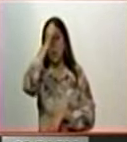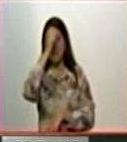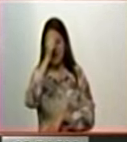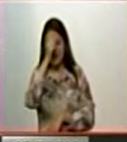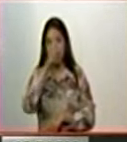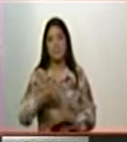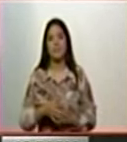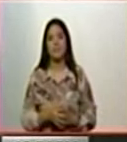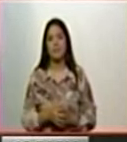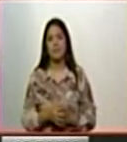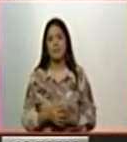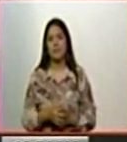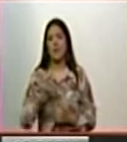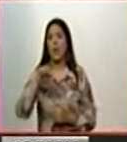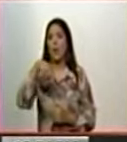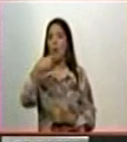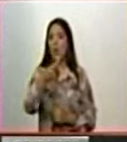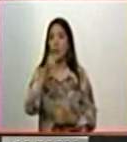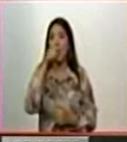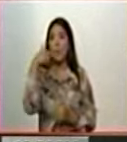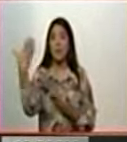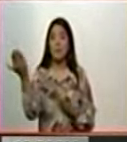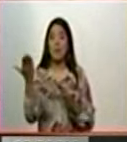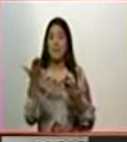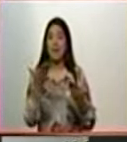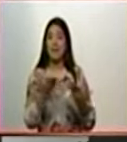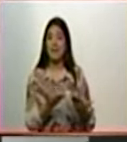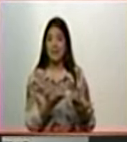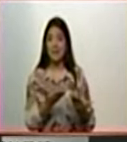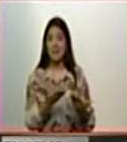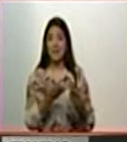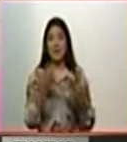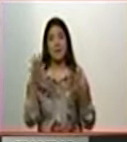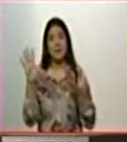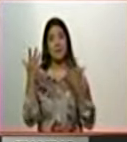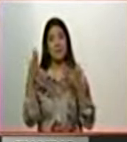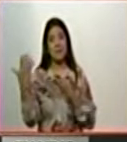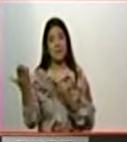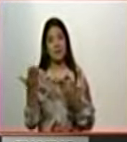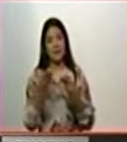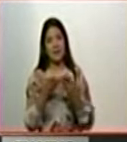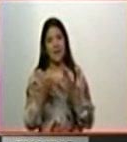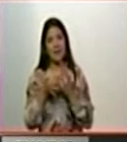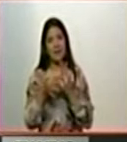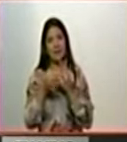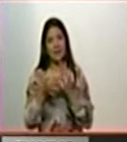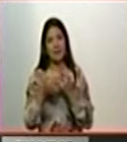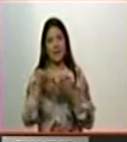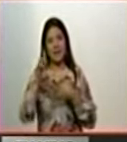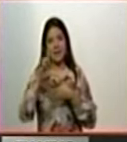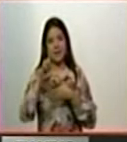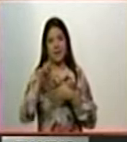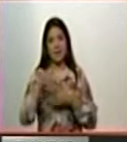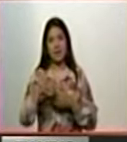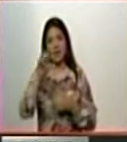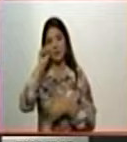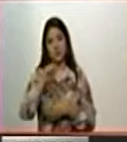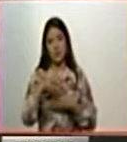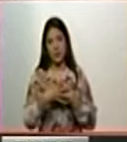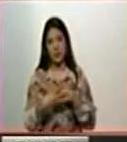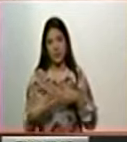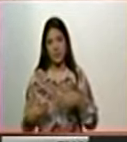Excelentísimo señor Xavier Lasso, te damos la bienvenida con un abrazo caluroso de compañeros latinoamericanos,